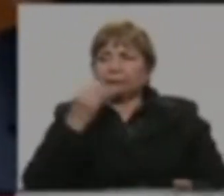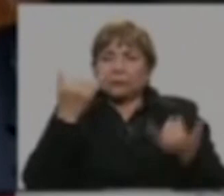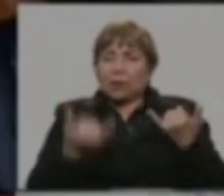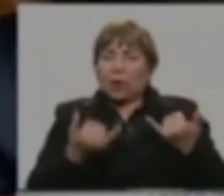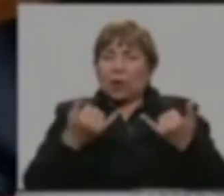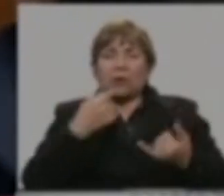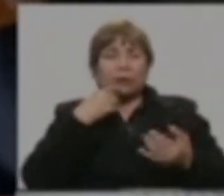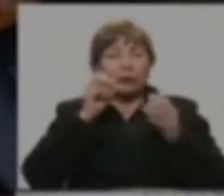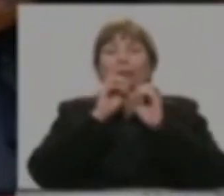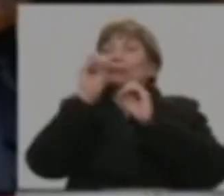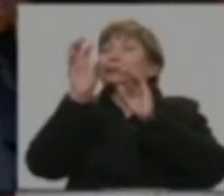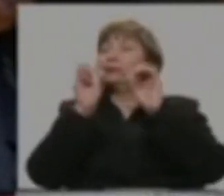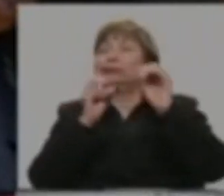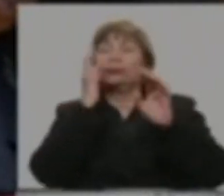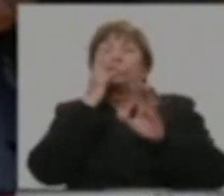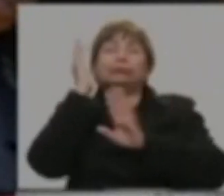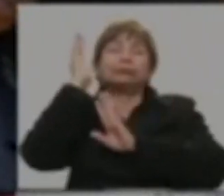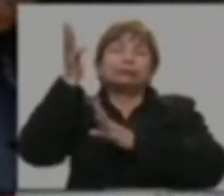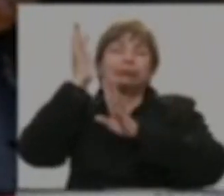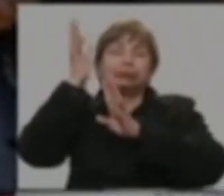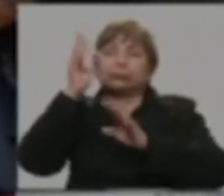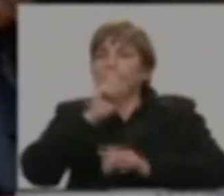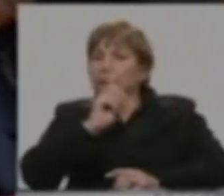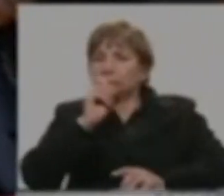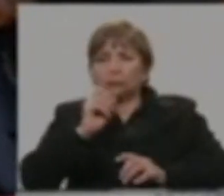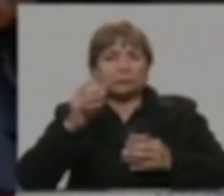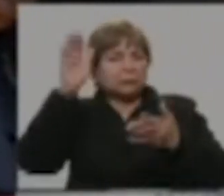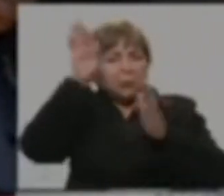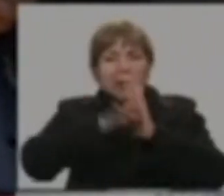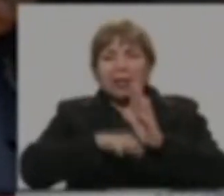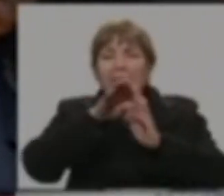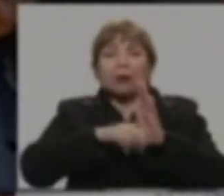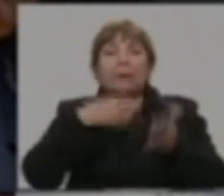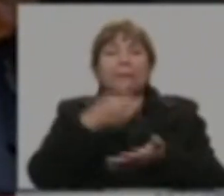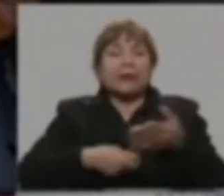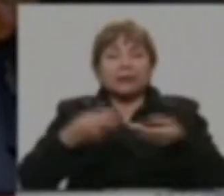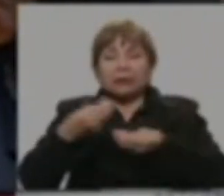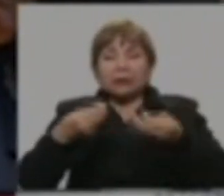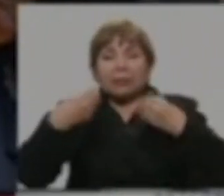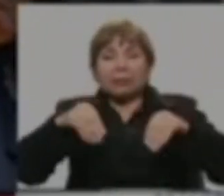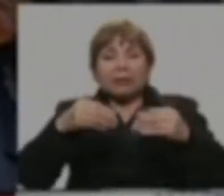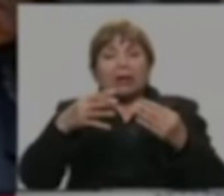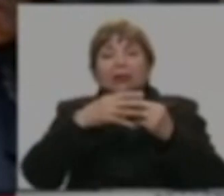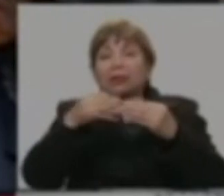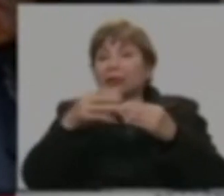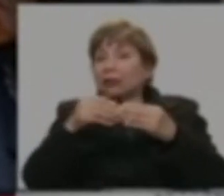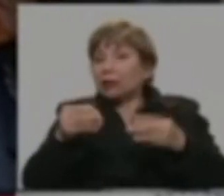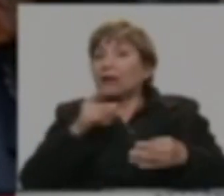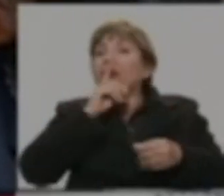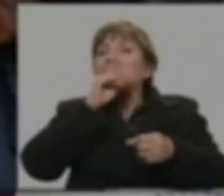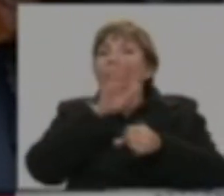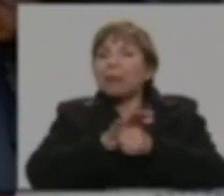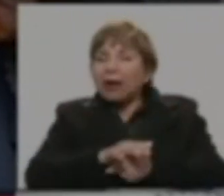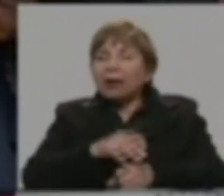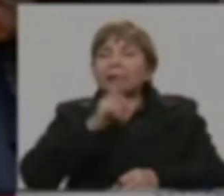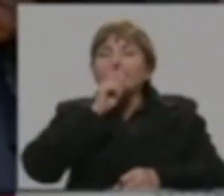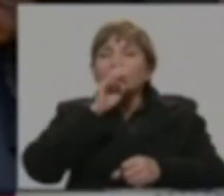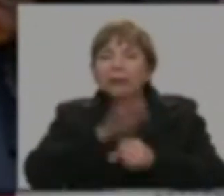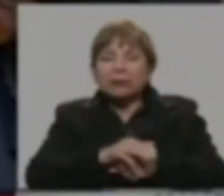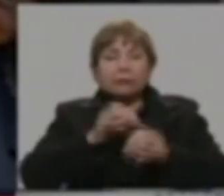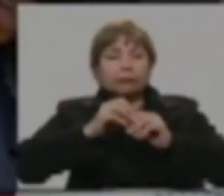Hoy nos han adornado con discursos que no bajarán los precios de los mercados ni del dólar, con promesas que